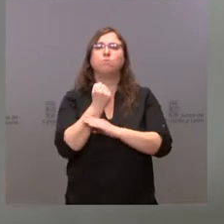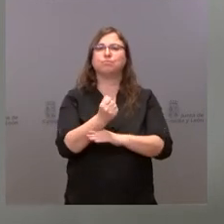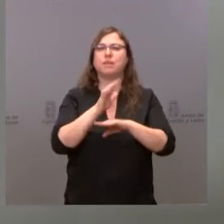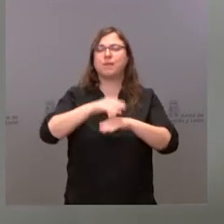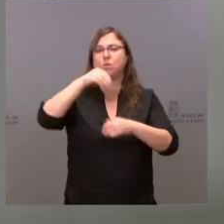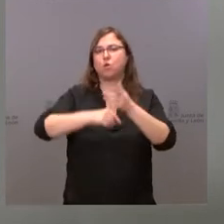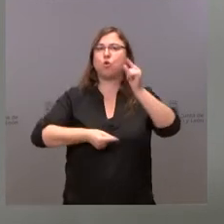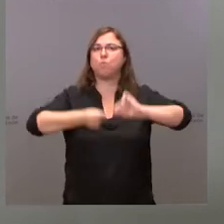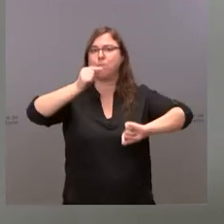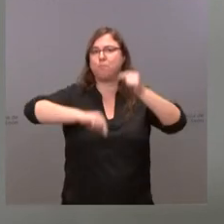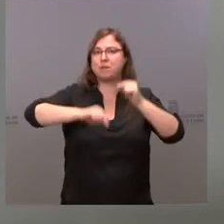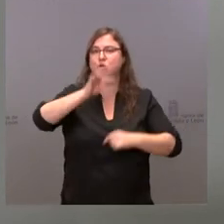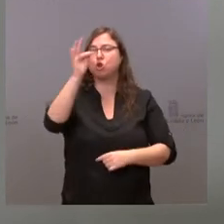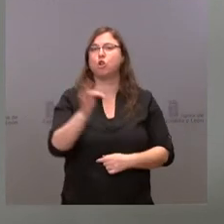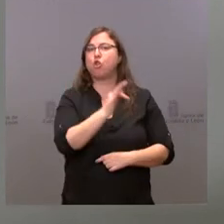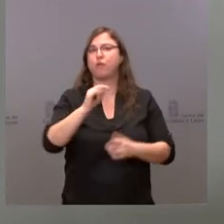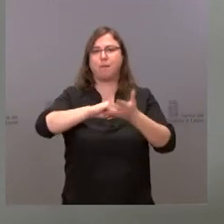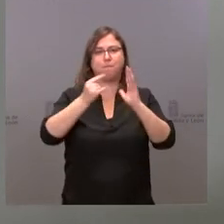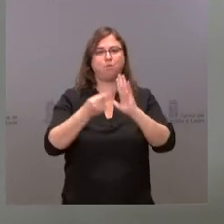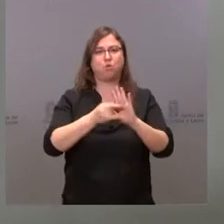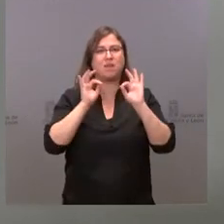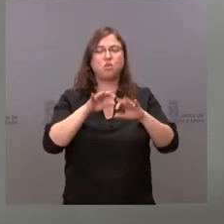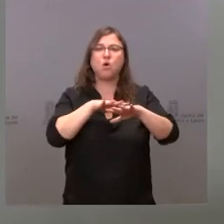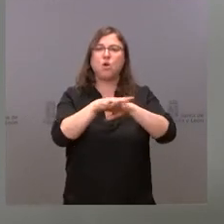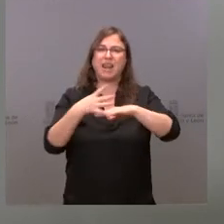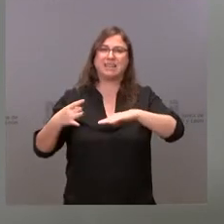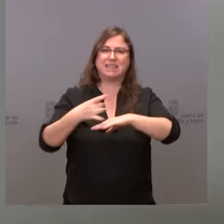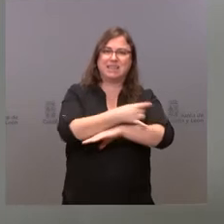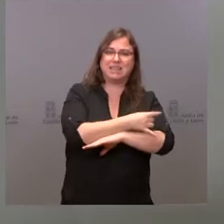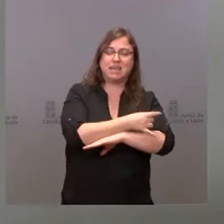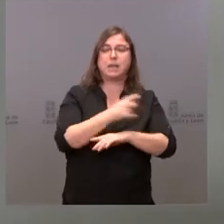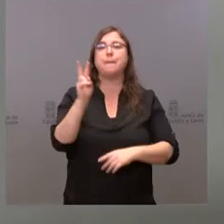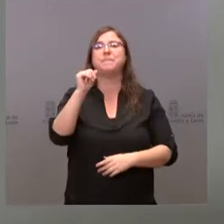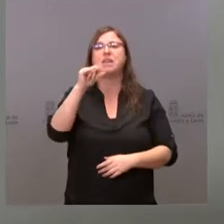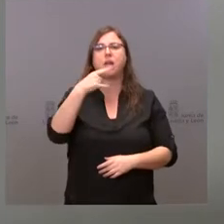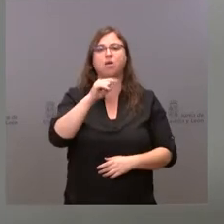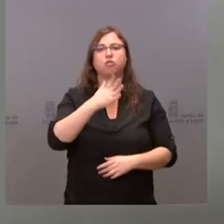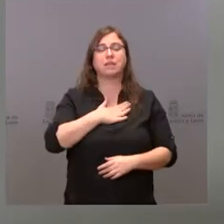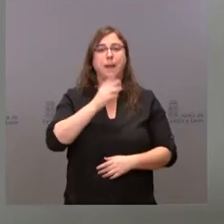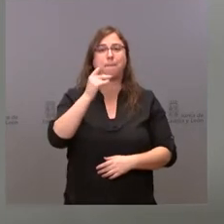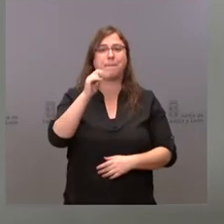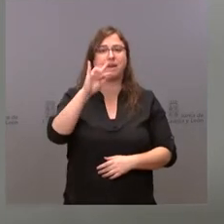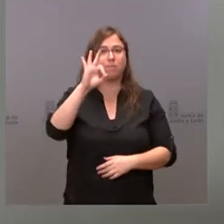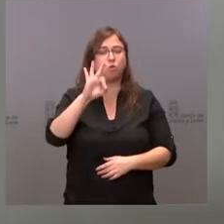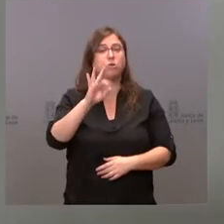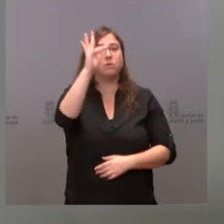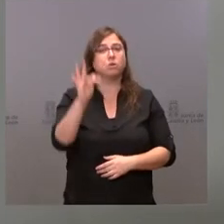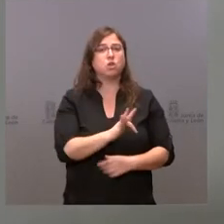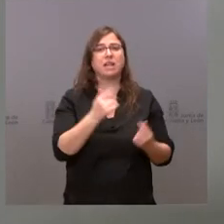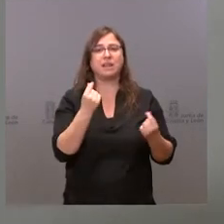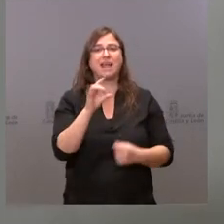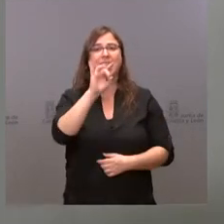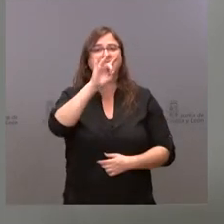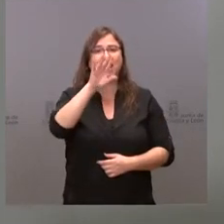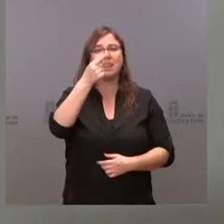de licitación de la totalidad del proyecto de esta red ferroviaria de villadangos del páramo que tendrá un coste total de